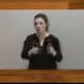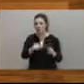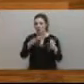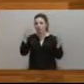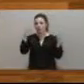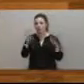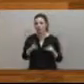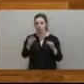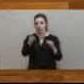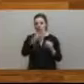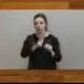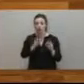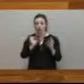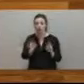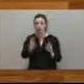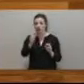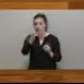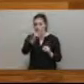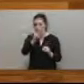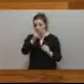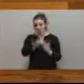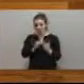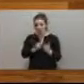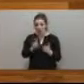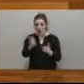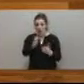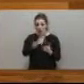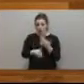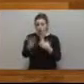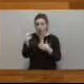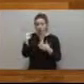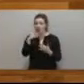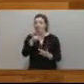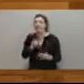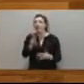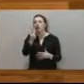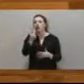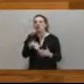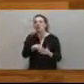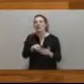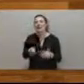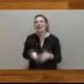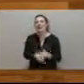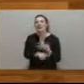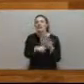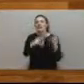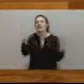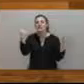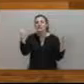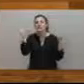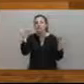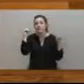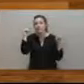desde 2002, hoy 2016, todavía no sabemos cuál va a ser la